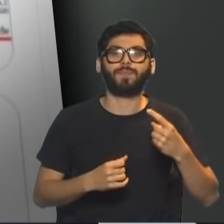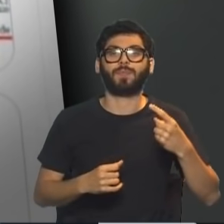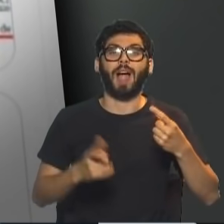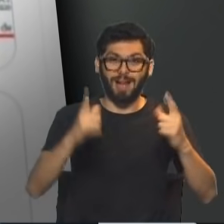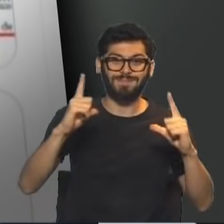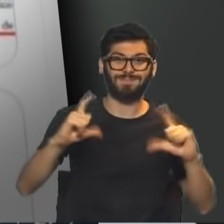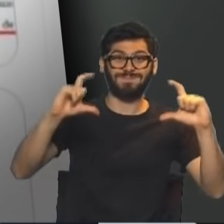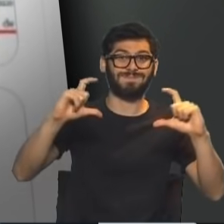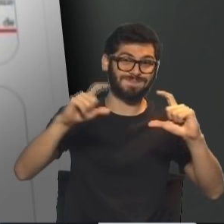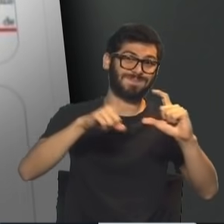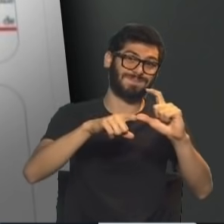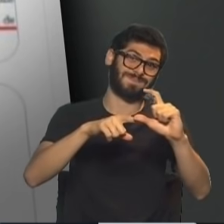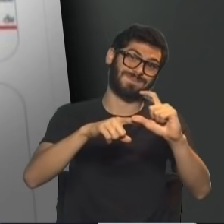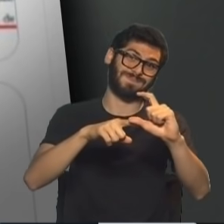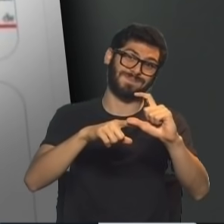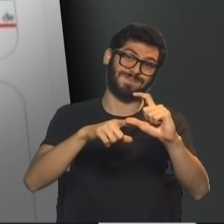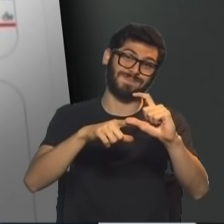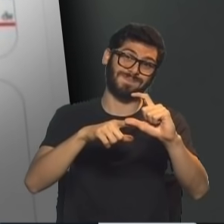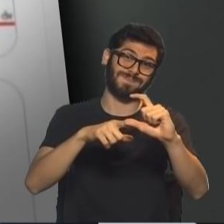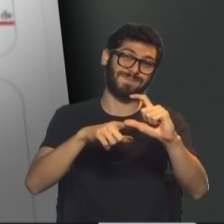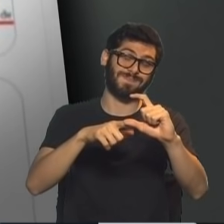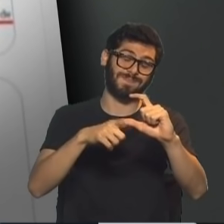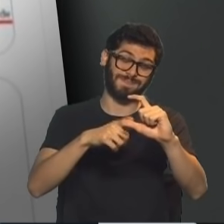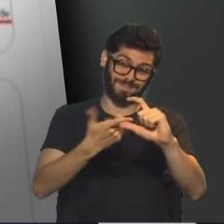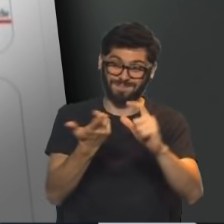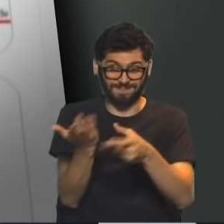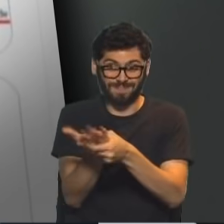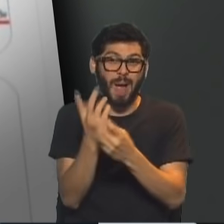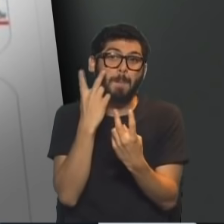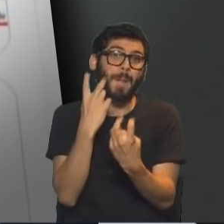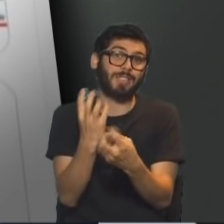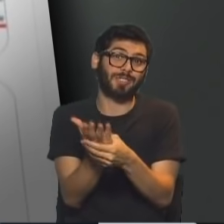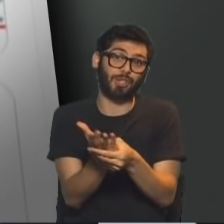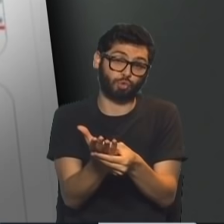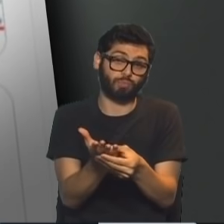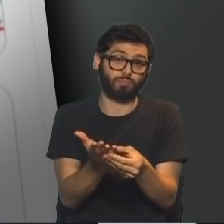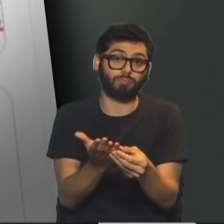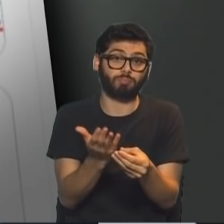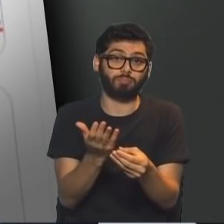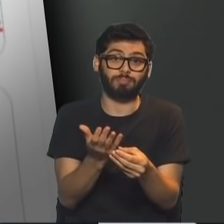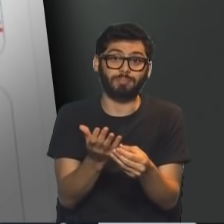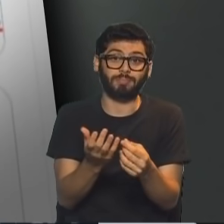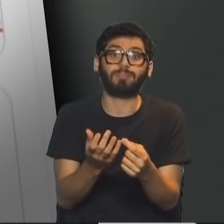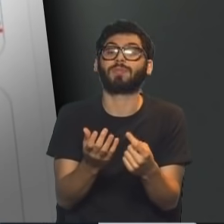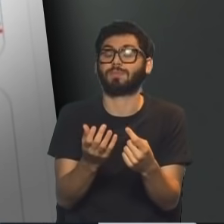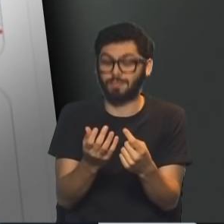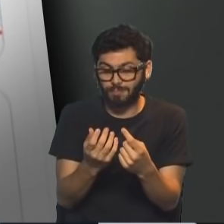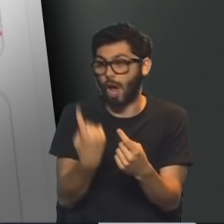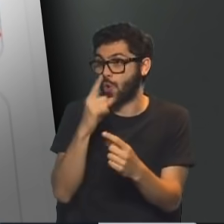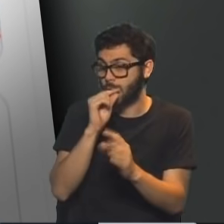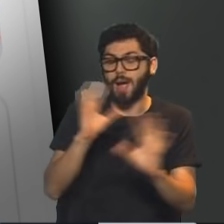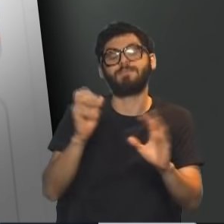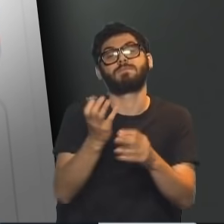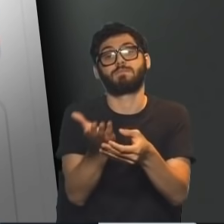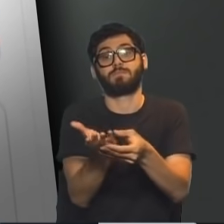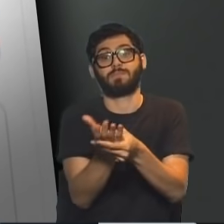adjunta justamente lo que tiene que ver con esa causa, en donde, es ese solo, ok, en donde se escuchaba, como les